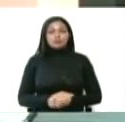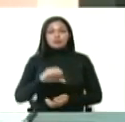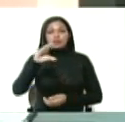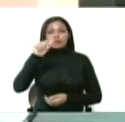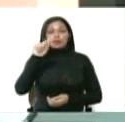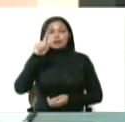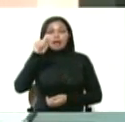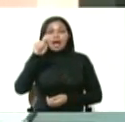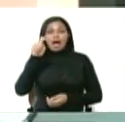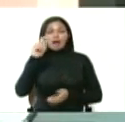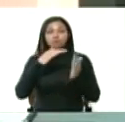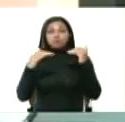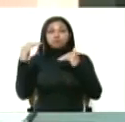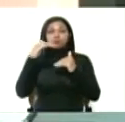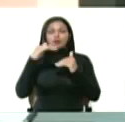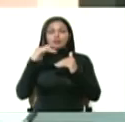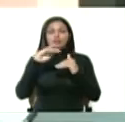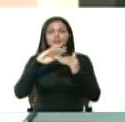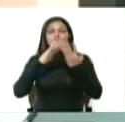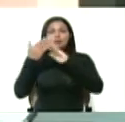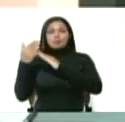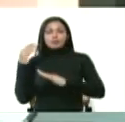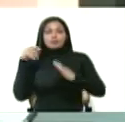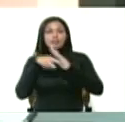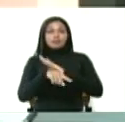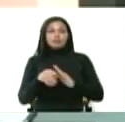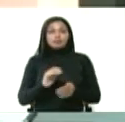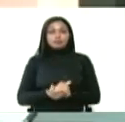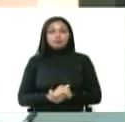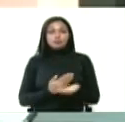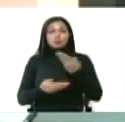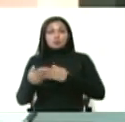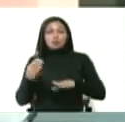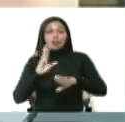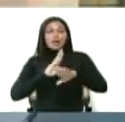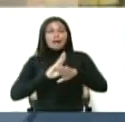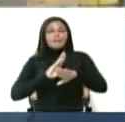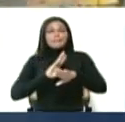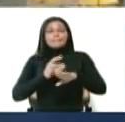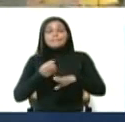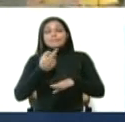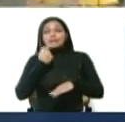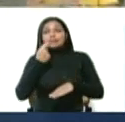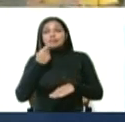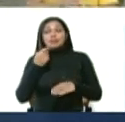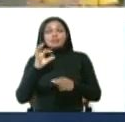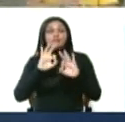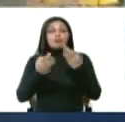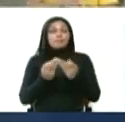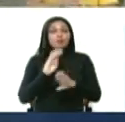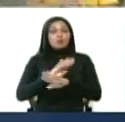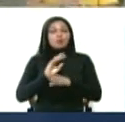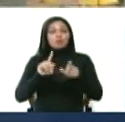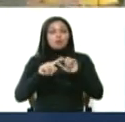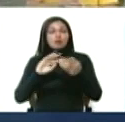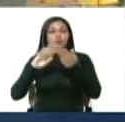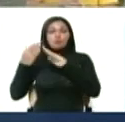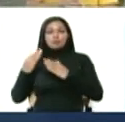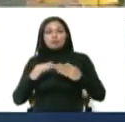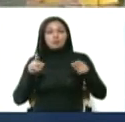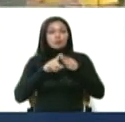Fíjense ustedes el nivel de Barrio Adentro. El consultorio popular, la medicina de familia, la medicina preventiva, la medicina